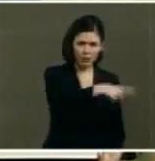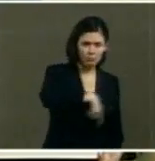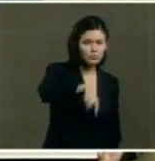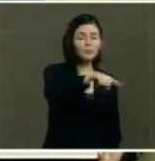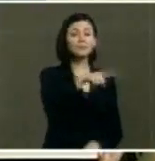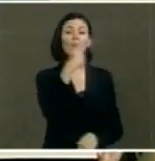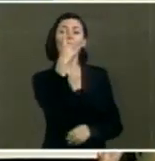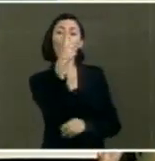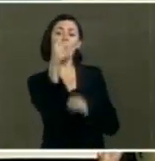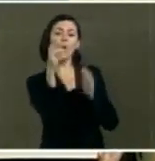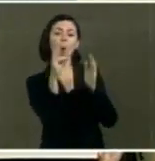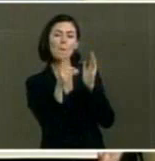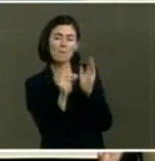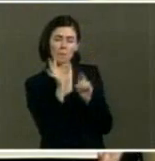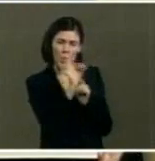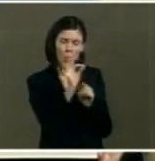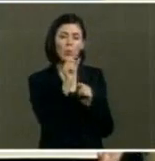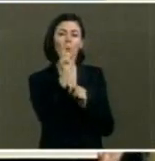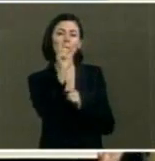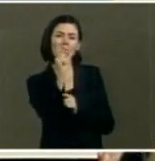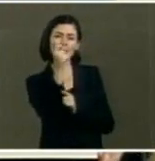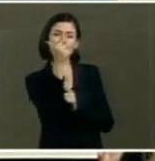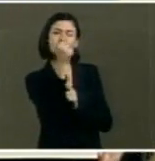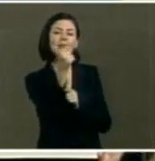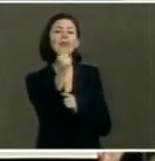1.27 billones, es decir,